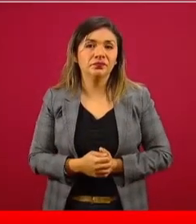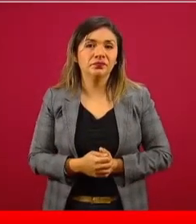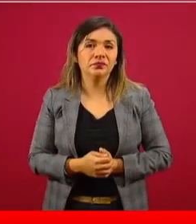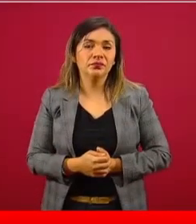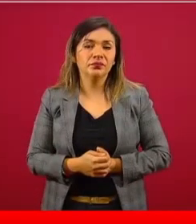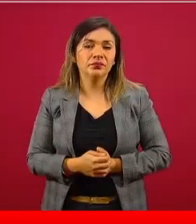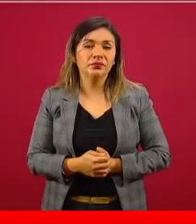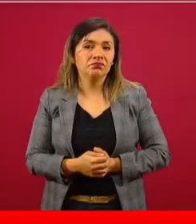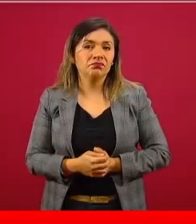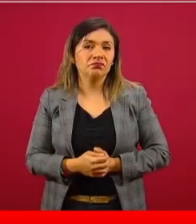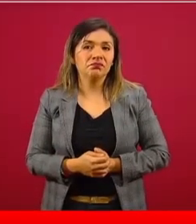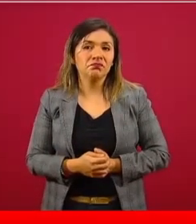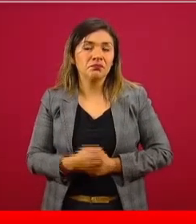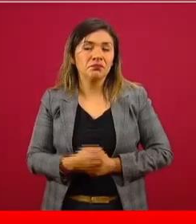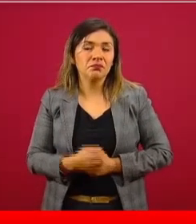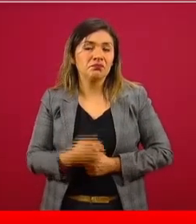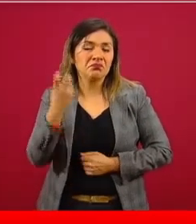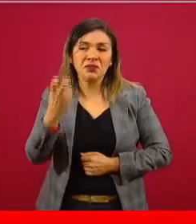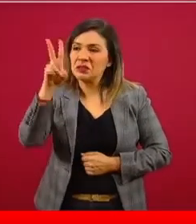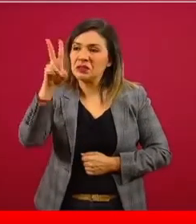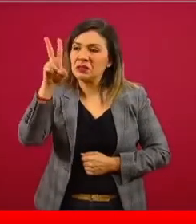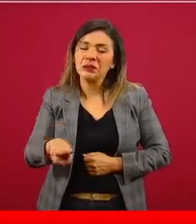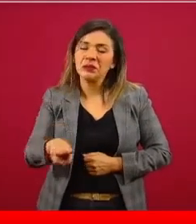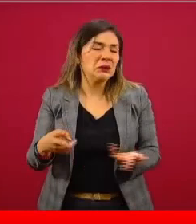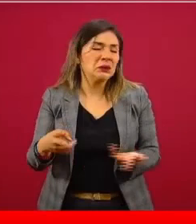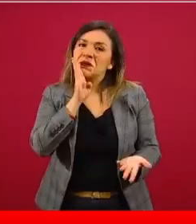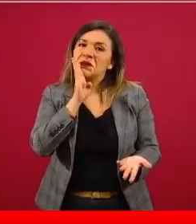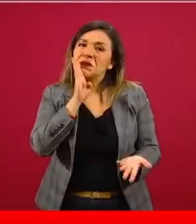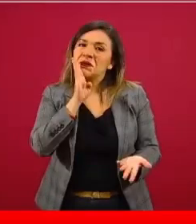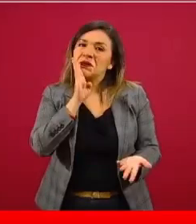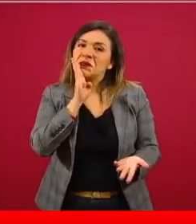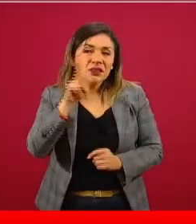que eso fue terrible,